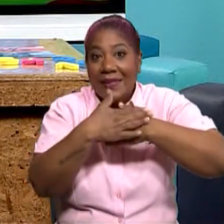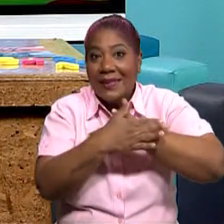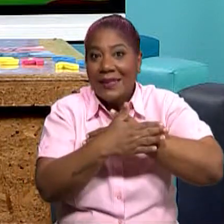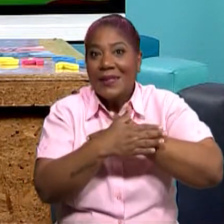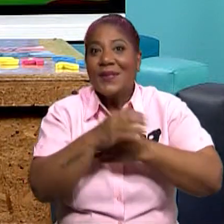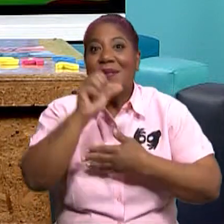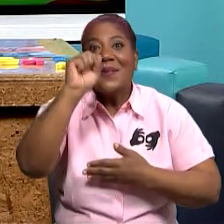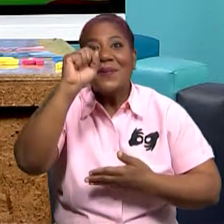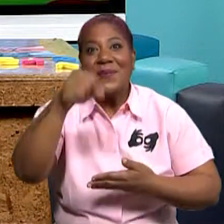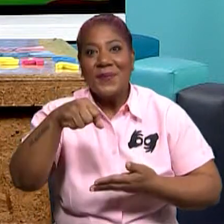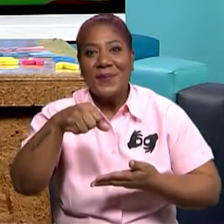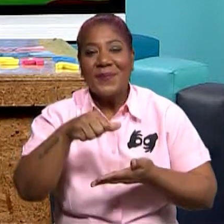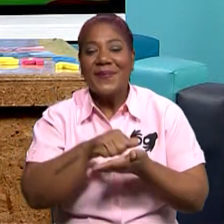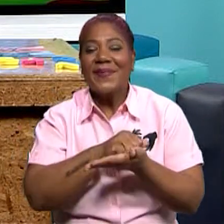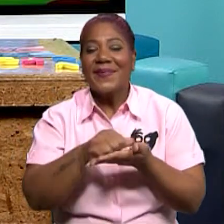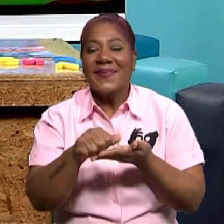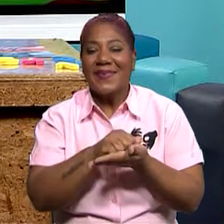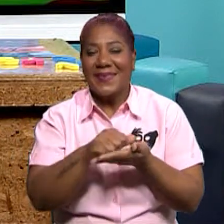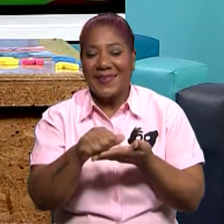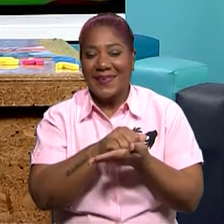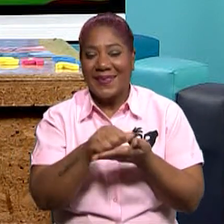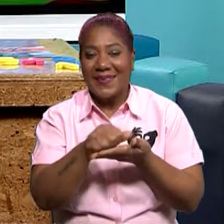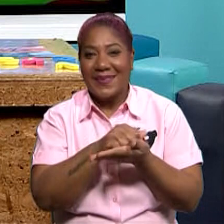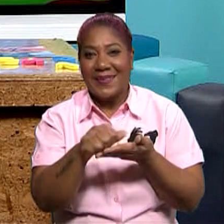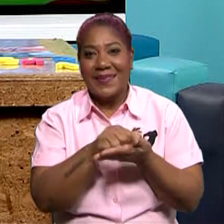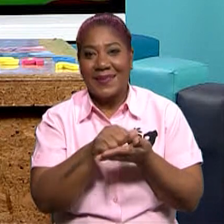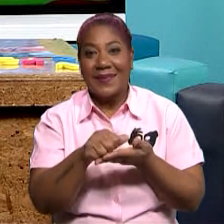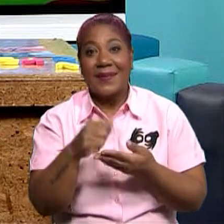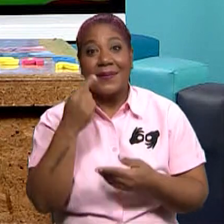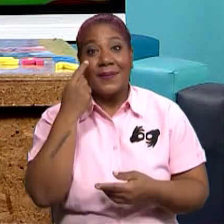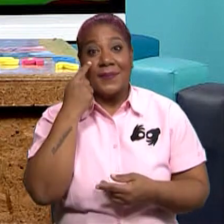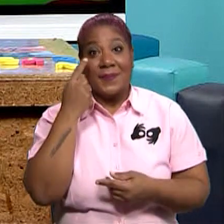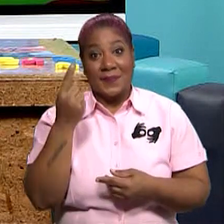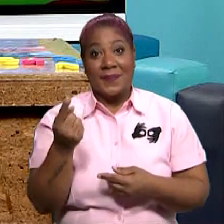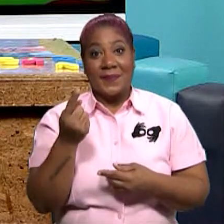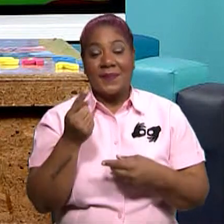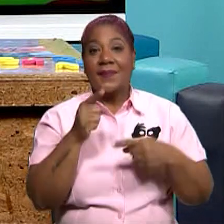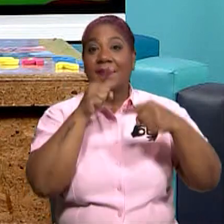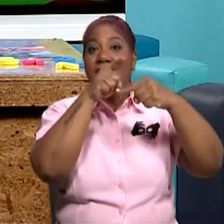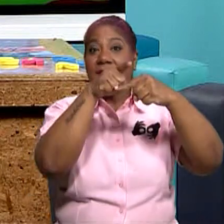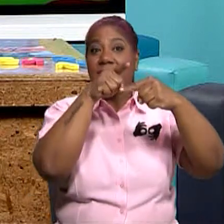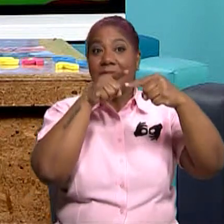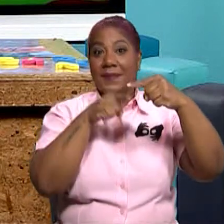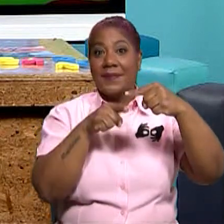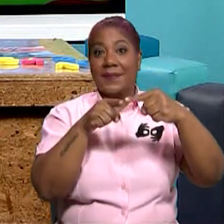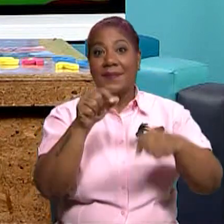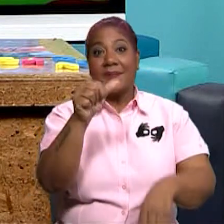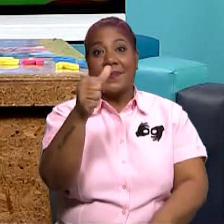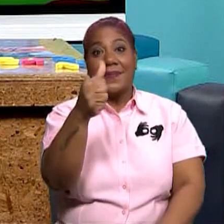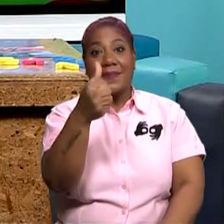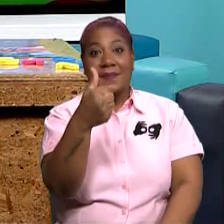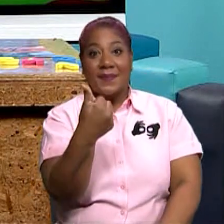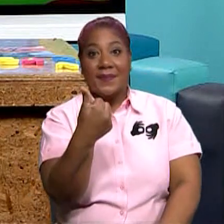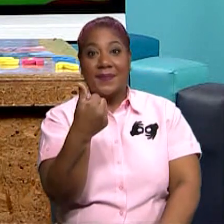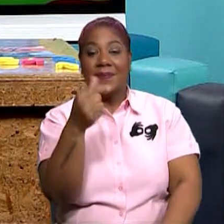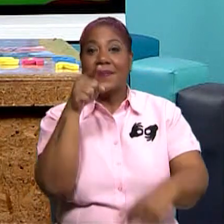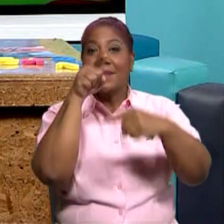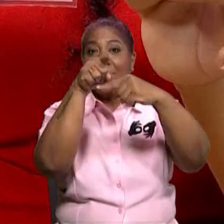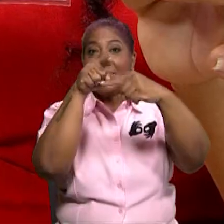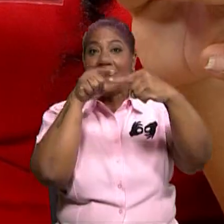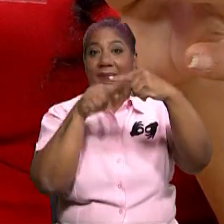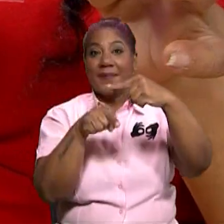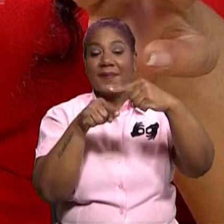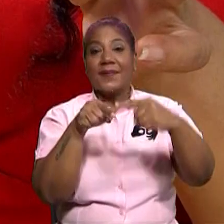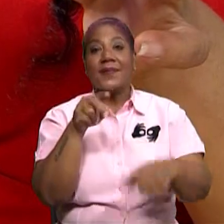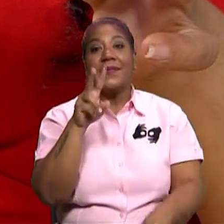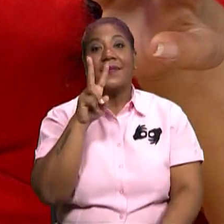dentro de esta ecuación matemática, de esta división, que como pueden observar es 10 entre 2,